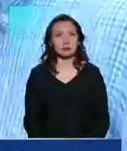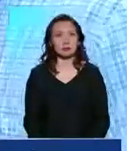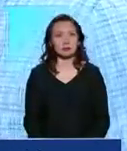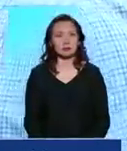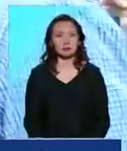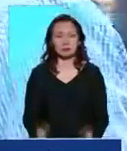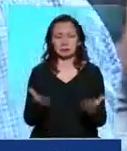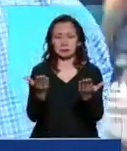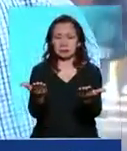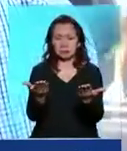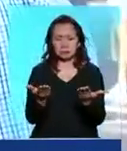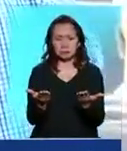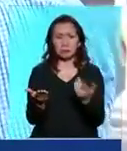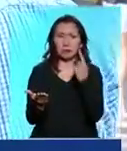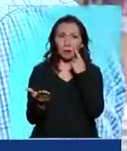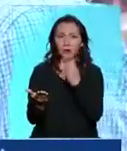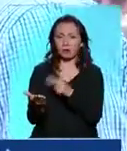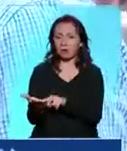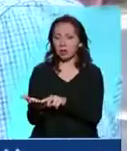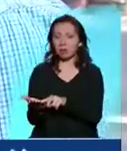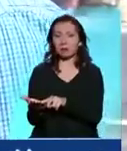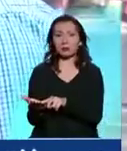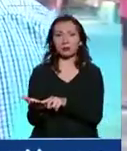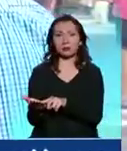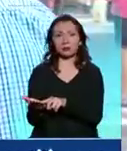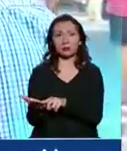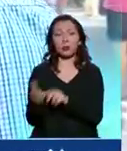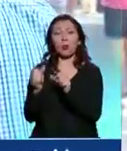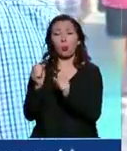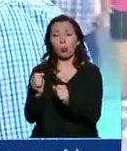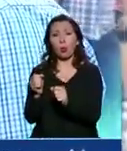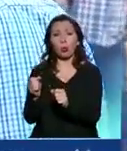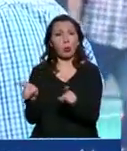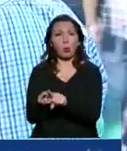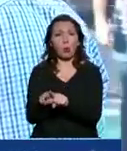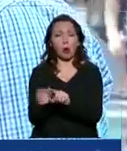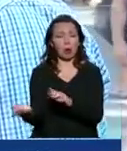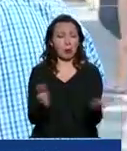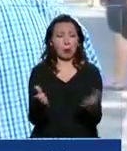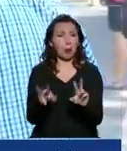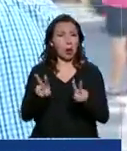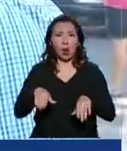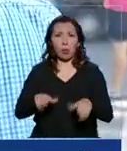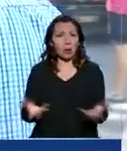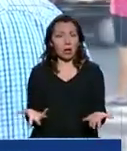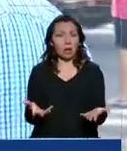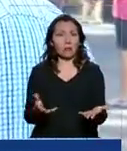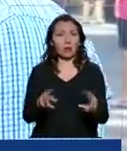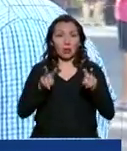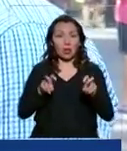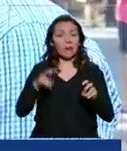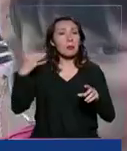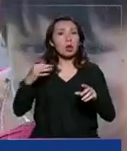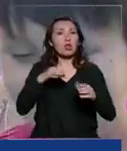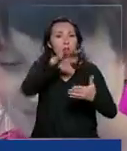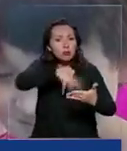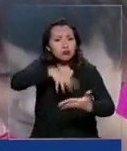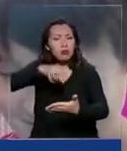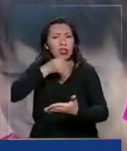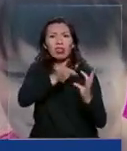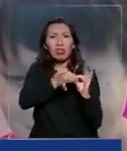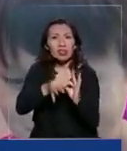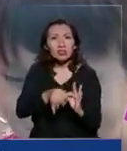De hecho, ninguna, incluso este es más. Tú no puedes manejar igual los dos libros de la misma manera. O sea, el contenido es el que importa al final. Ambos